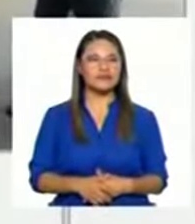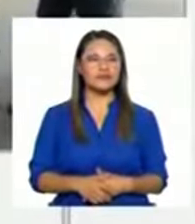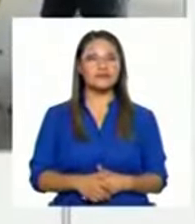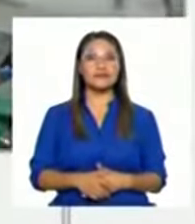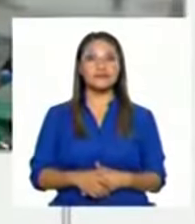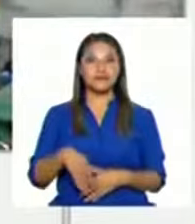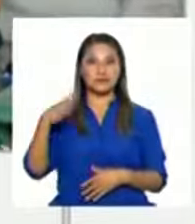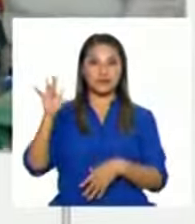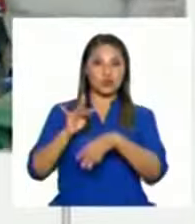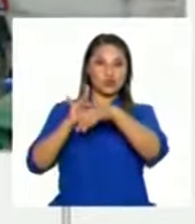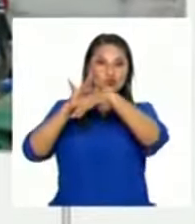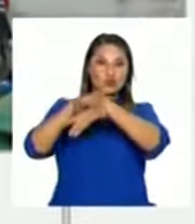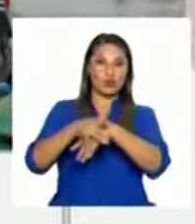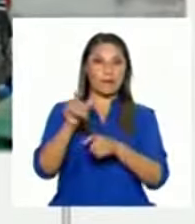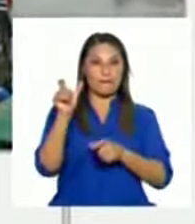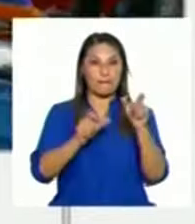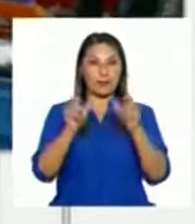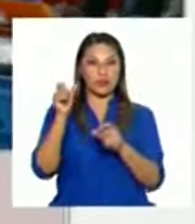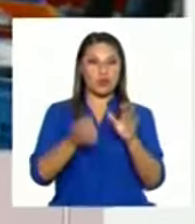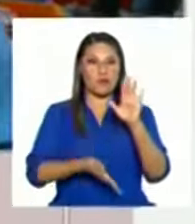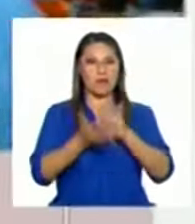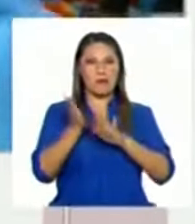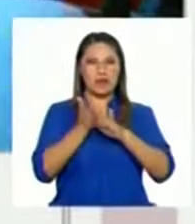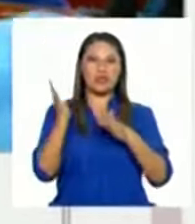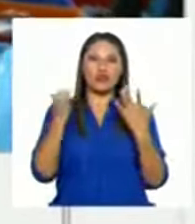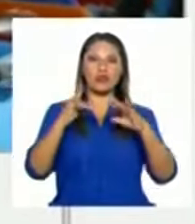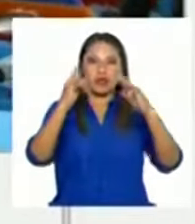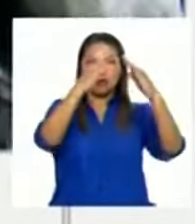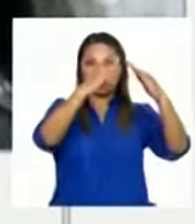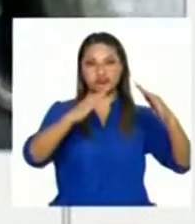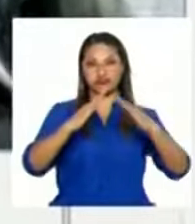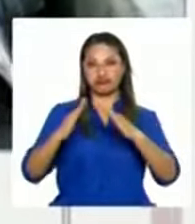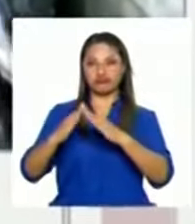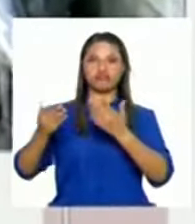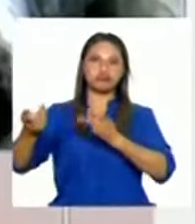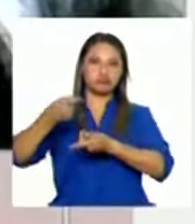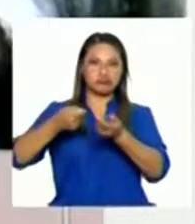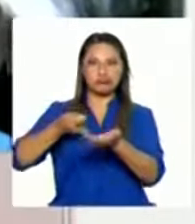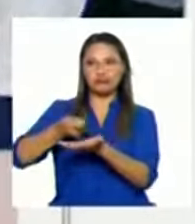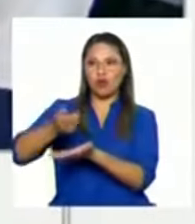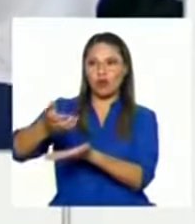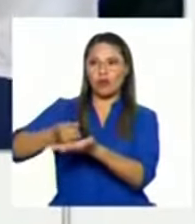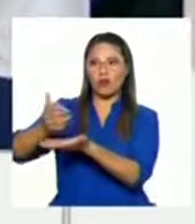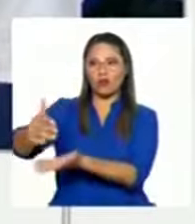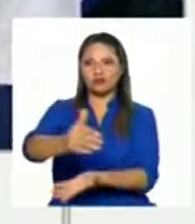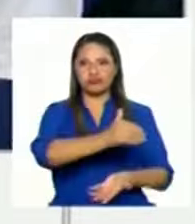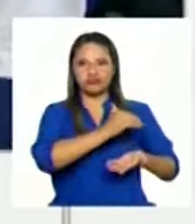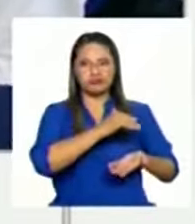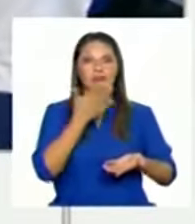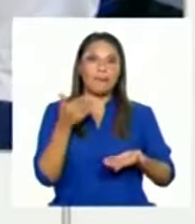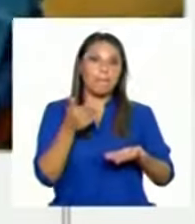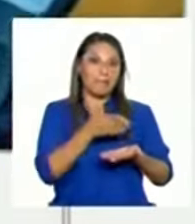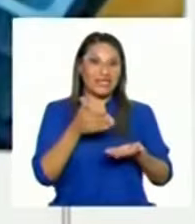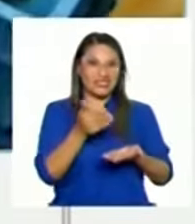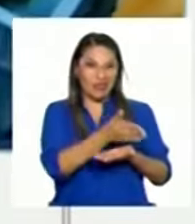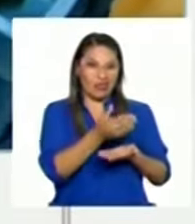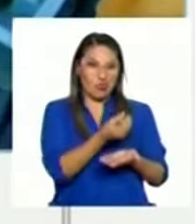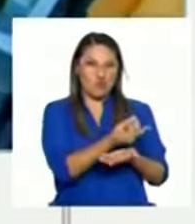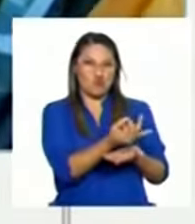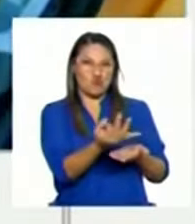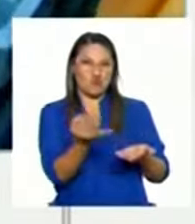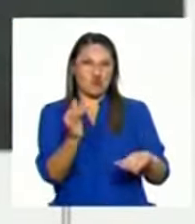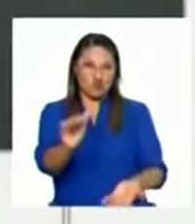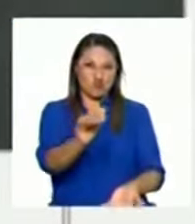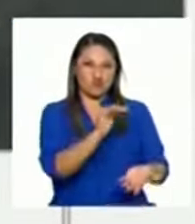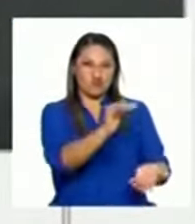Desde muy temprano, miles de personas llegaron al terminal pesquero en Ventanilla para abastecerse de la gran variedad de pescados que llegan